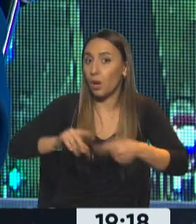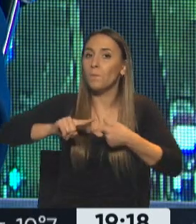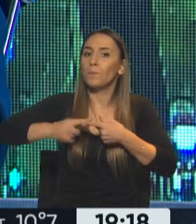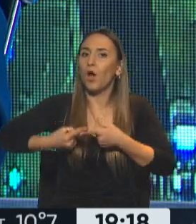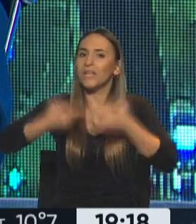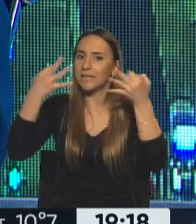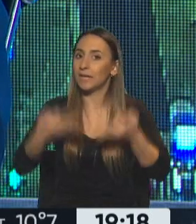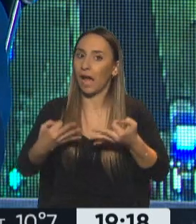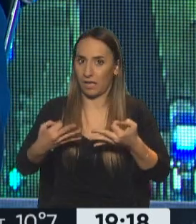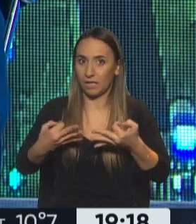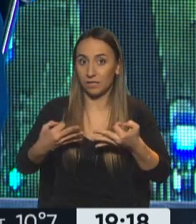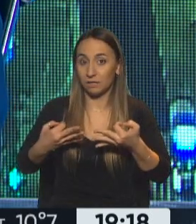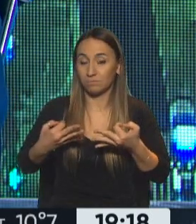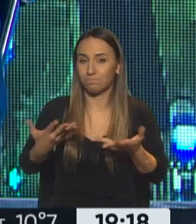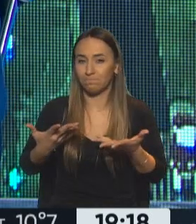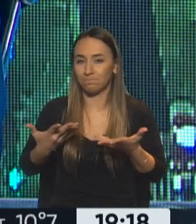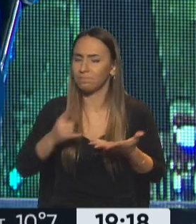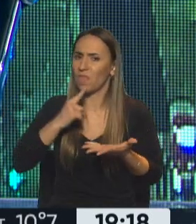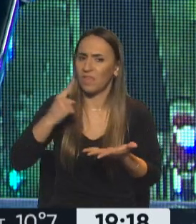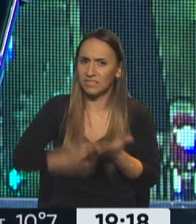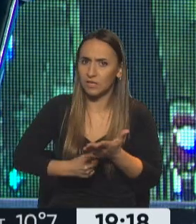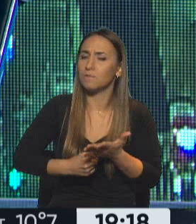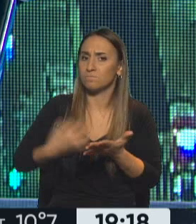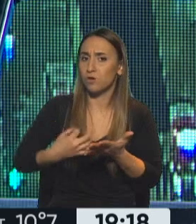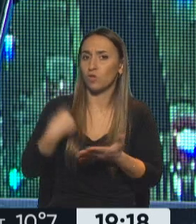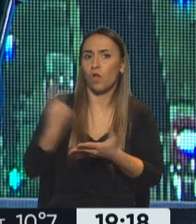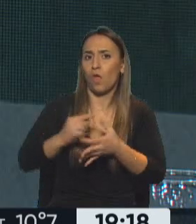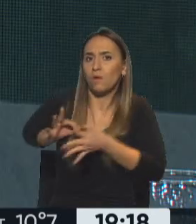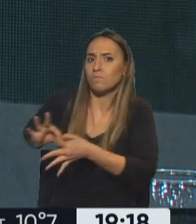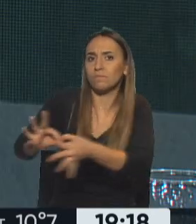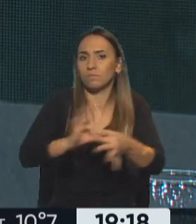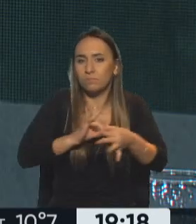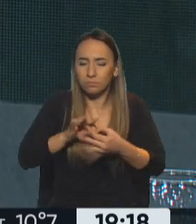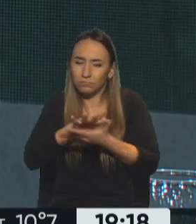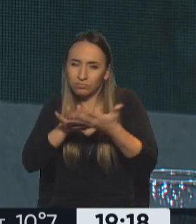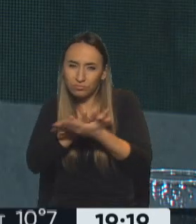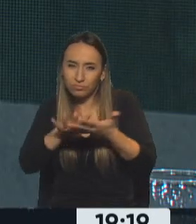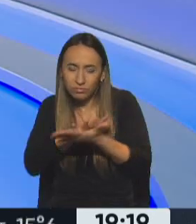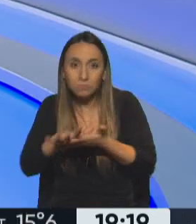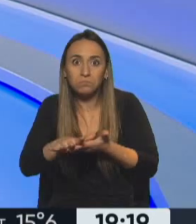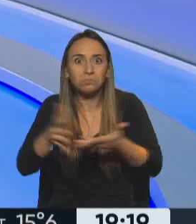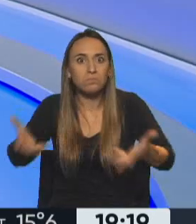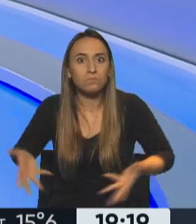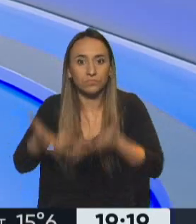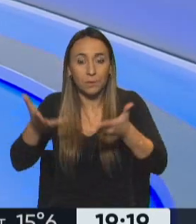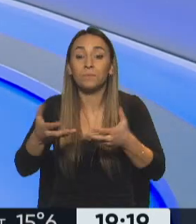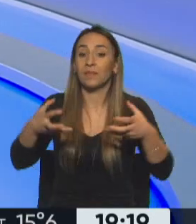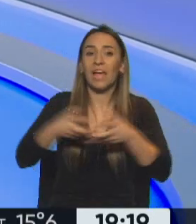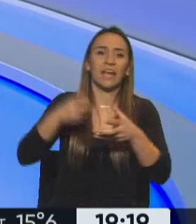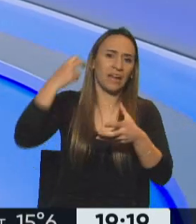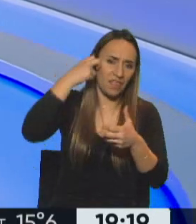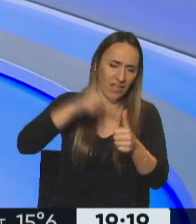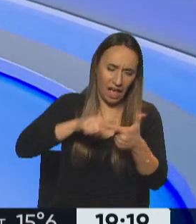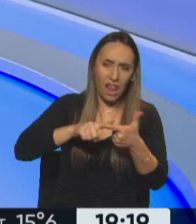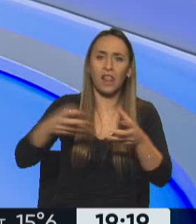mayúscula decidió salir juntos de la crisis. El radicalismo, el campo nacional, el radicalismo,